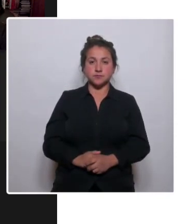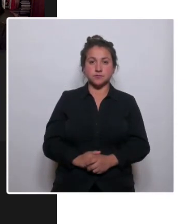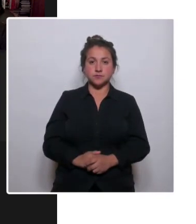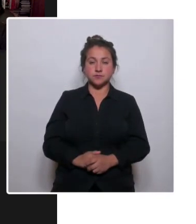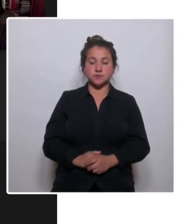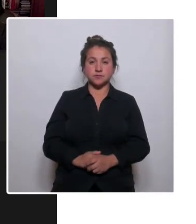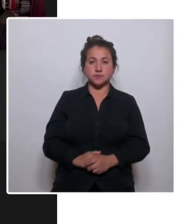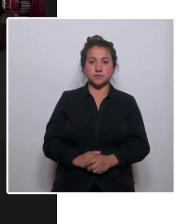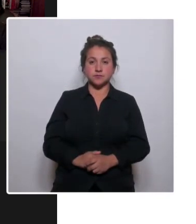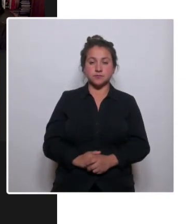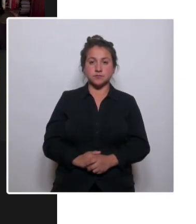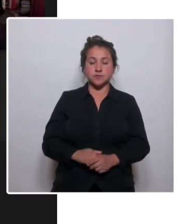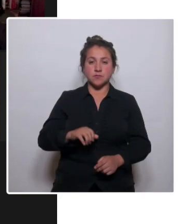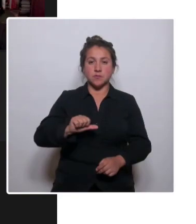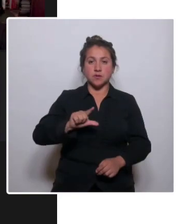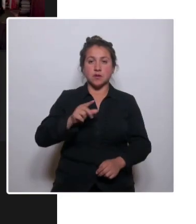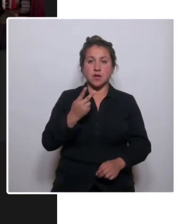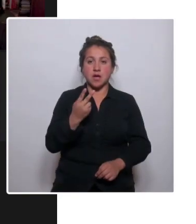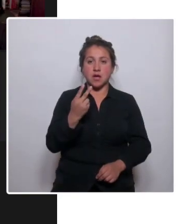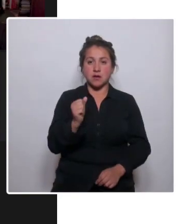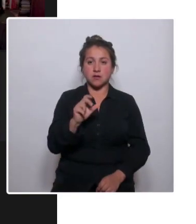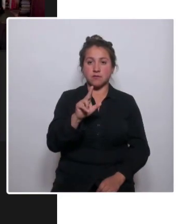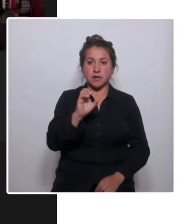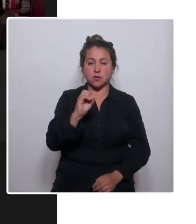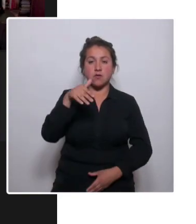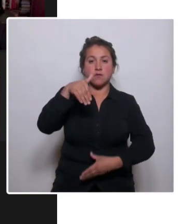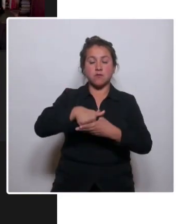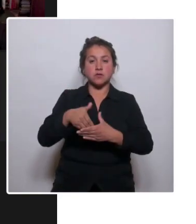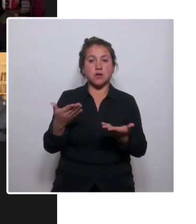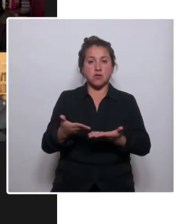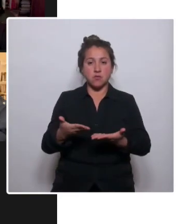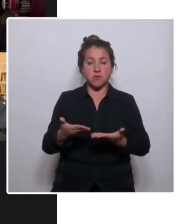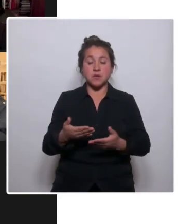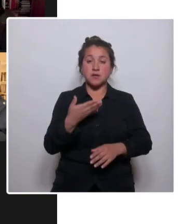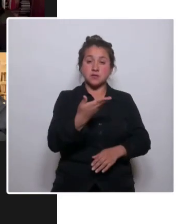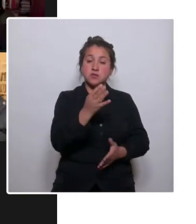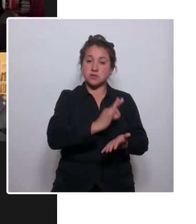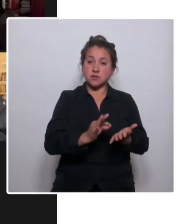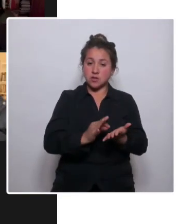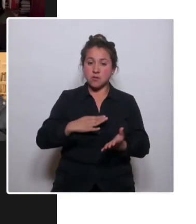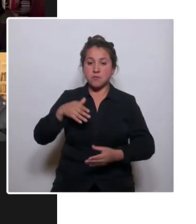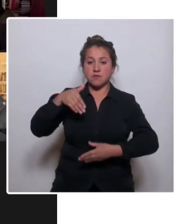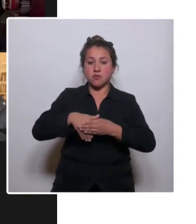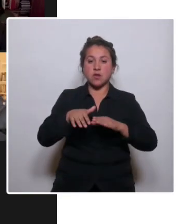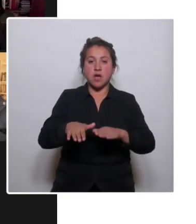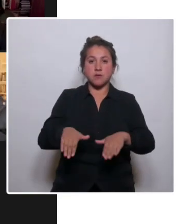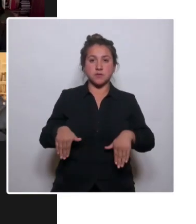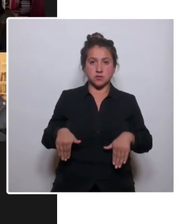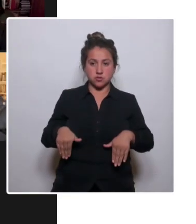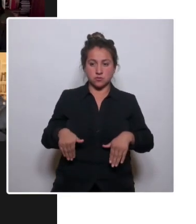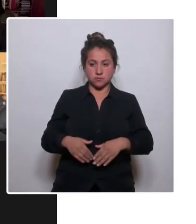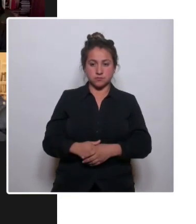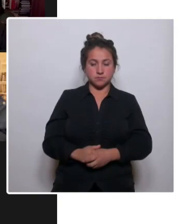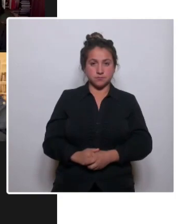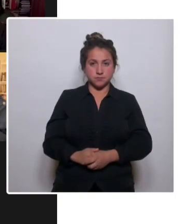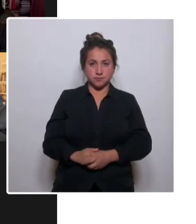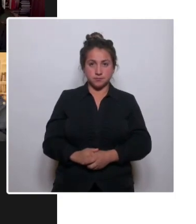Convencional Álvaro Jofré, ¿cómo vota? Señor secretario, mi voto es abstención.